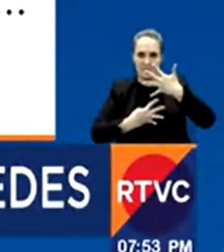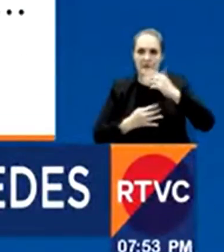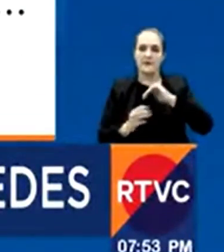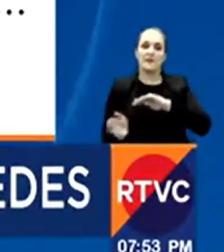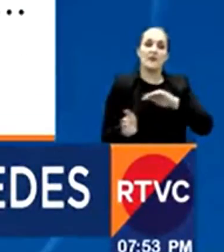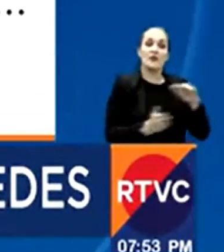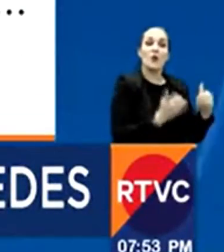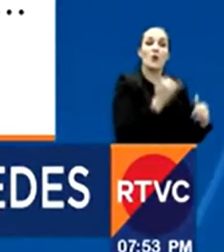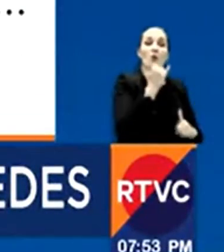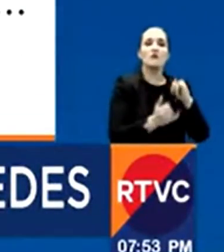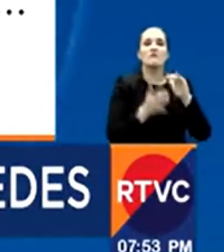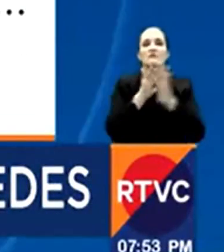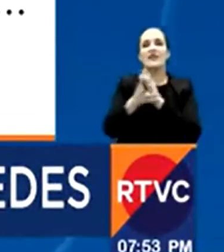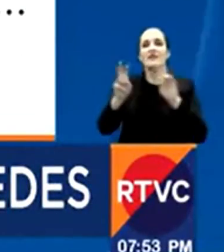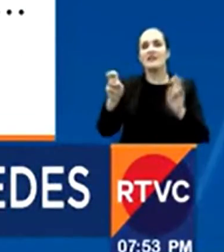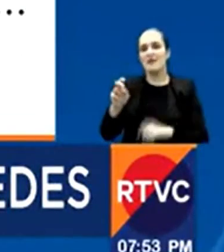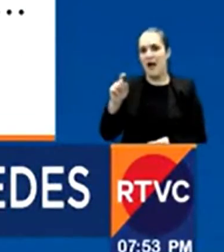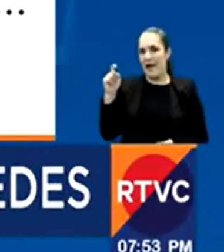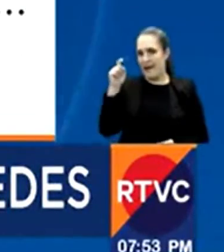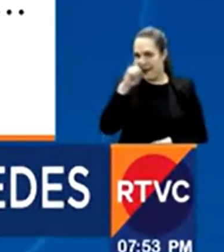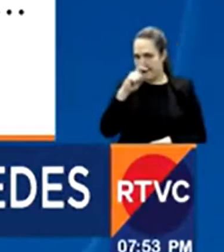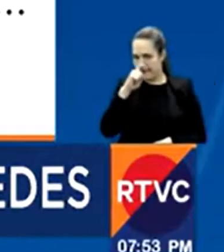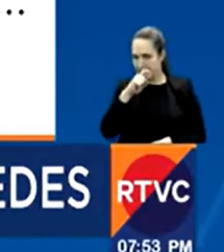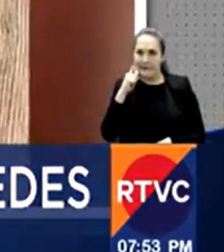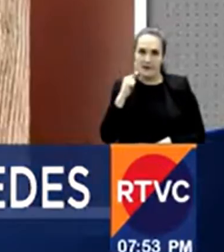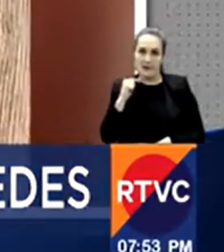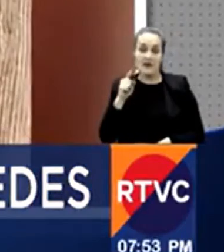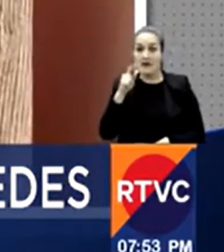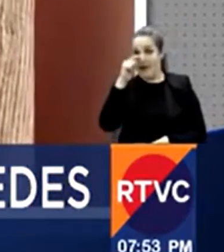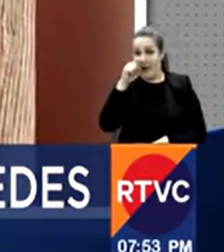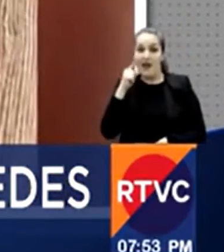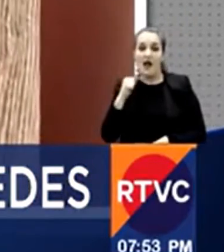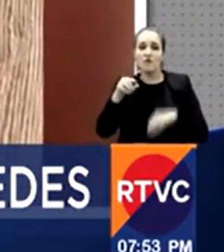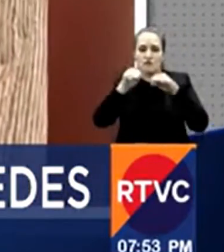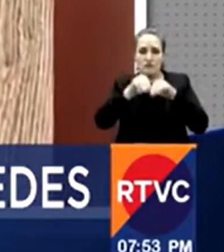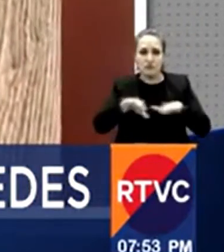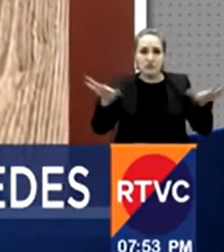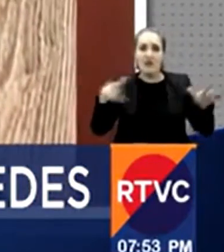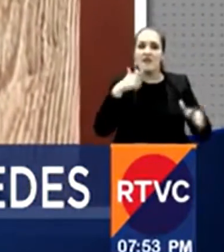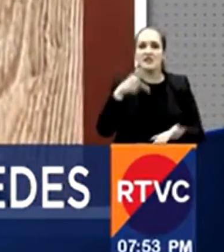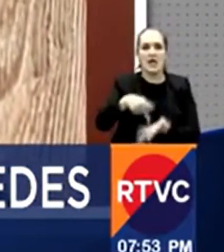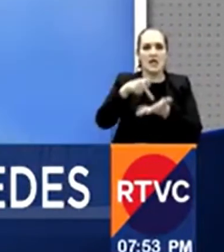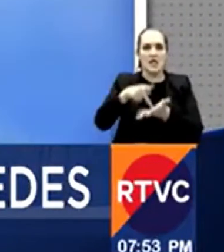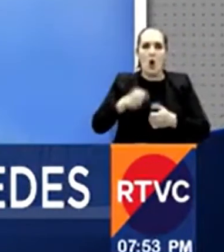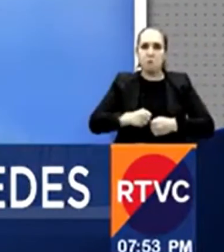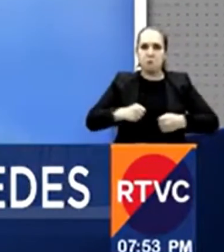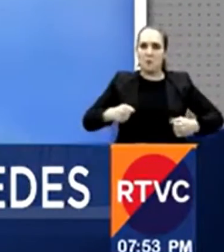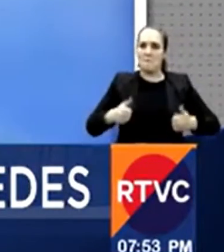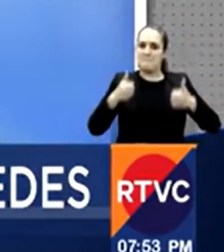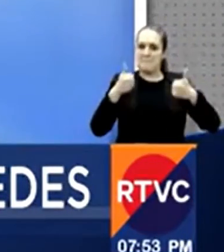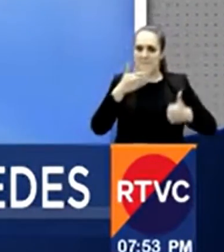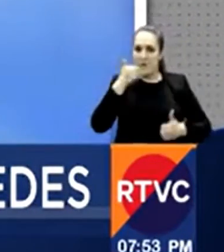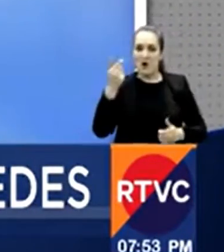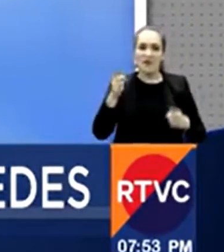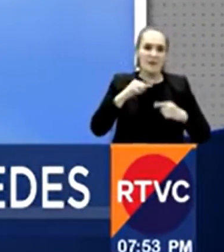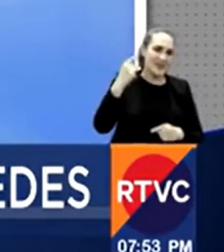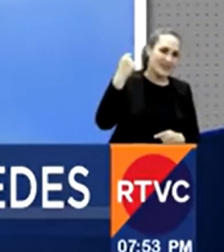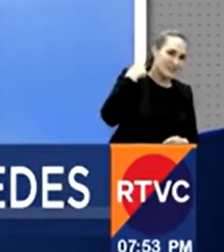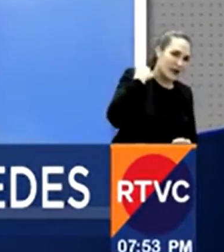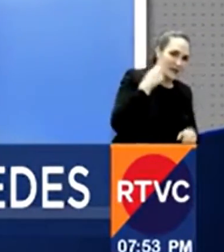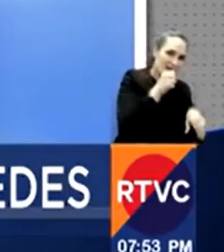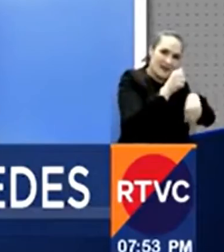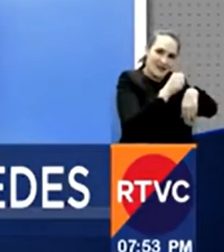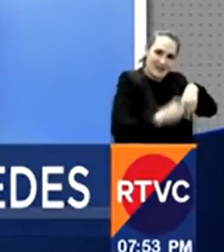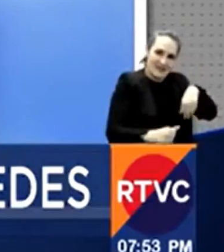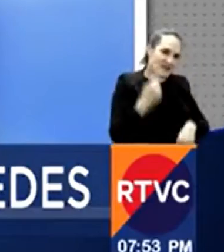los deportes con Egan Bernal. Nuestro campeón no solo contó en sus redes sociales que llegó a su peso ideal, también mostró la cicatriz de su espalda como una